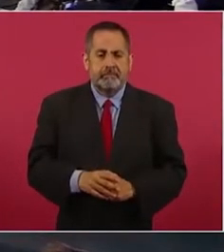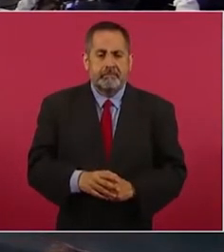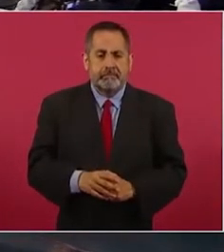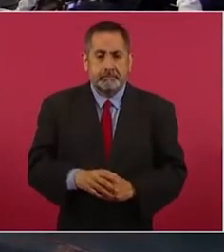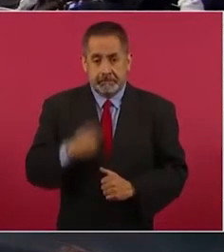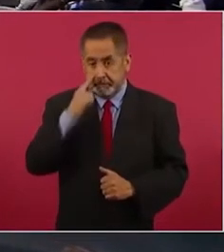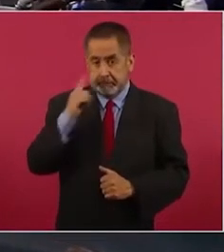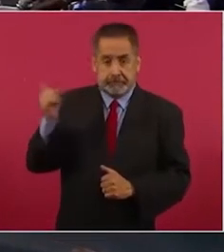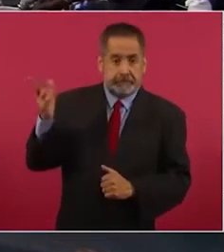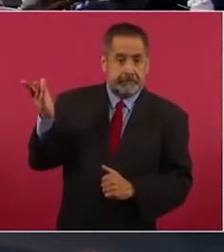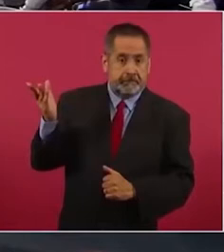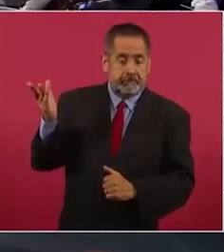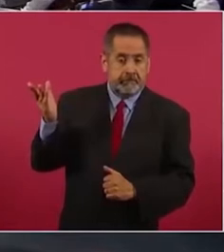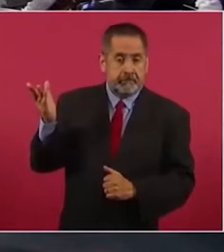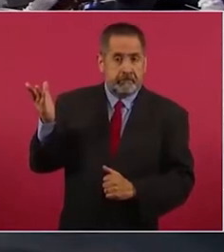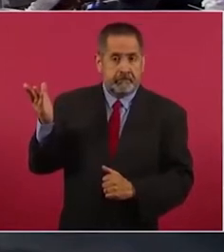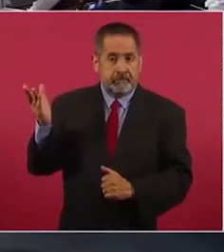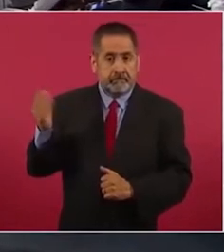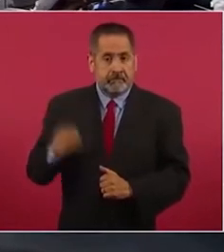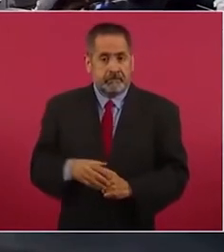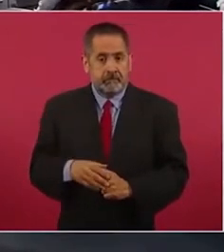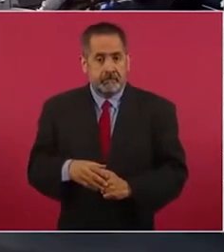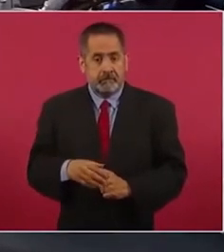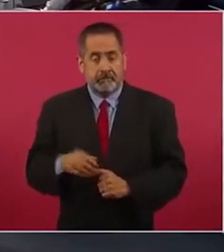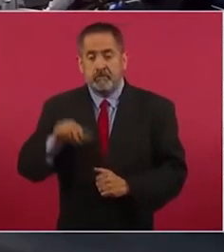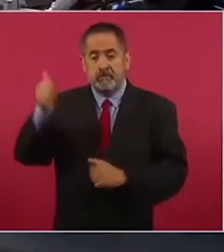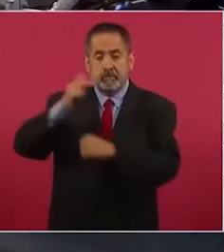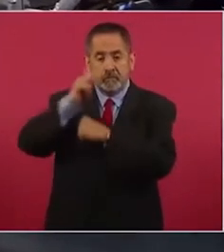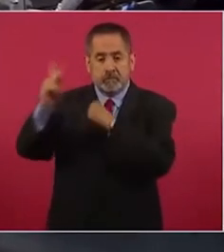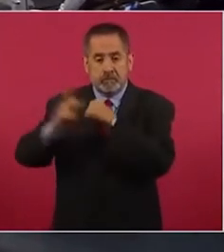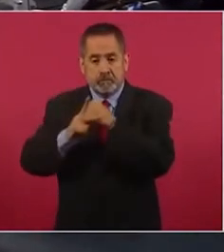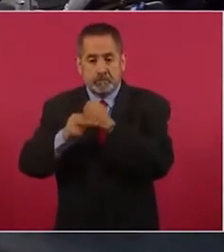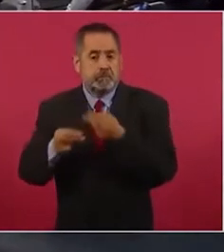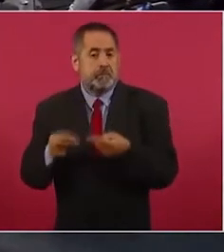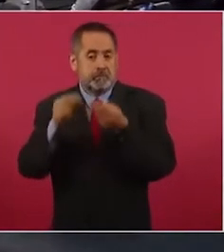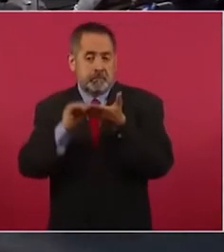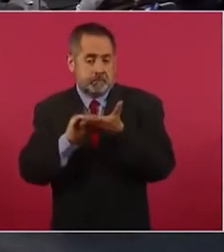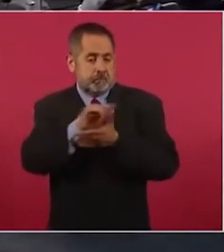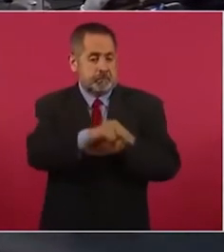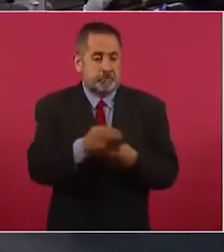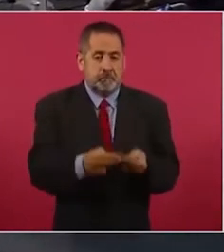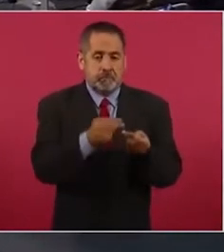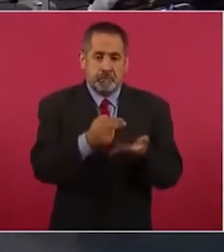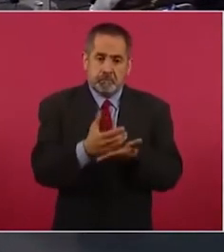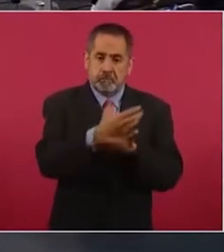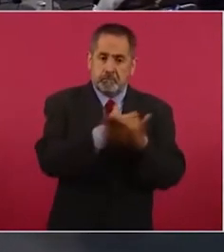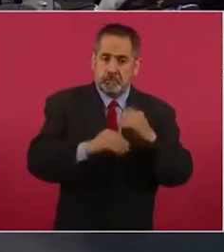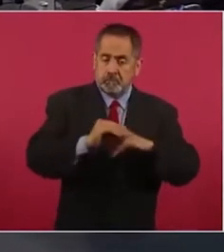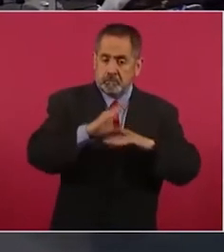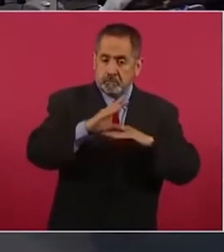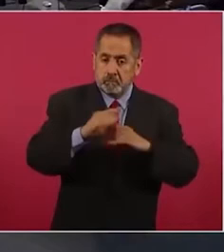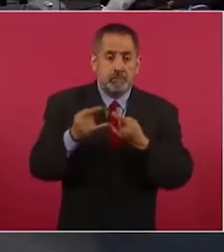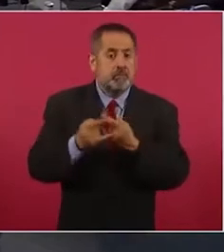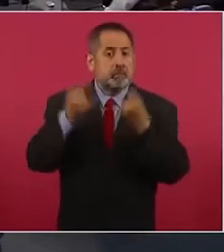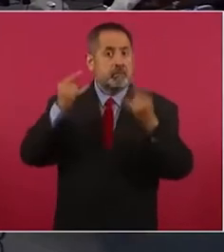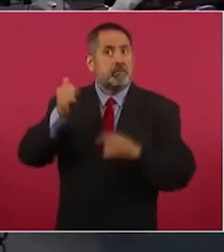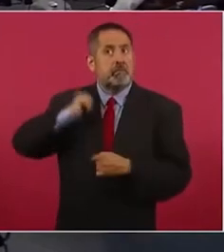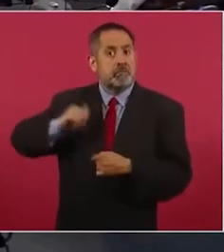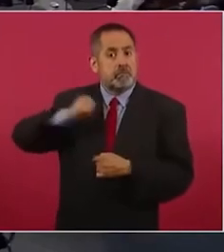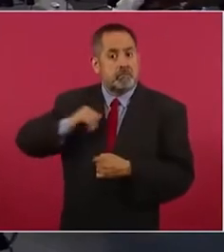Miren esto. Esta es inversión extranjera. Es histórica.